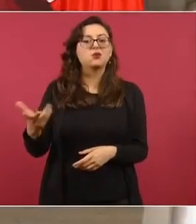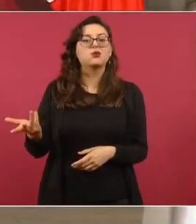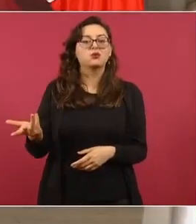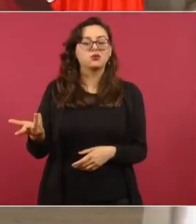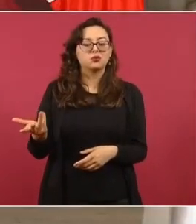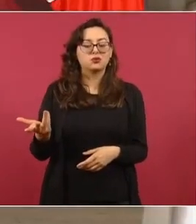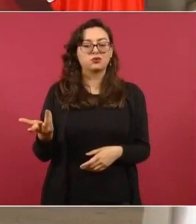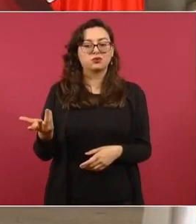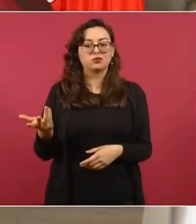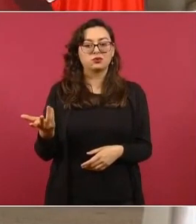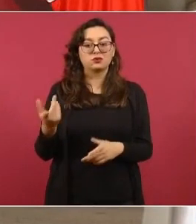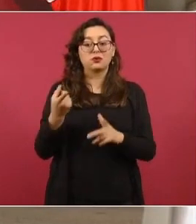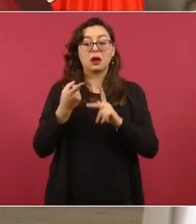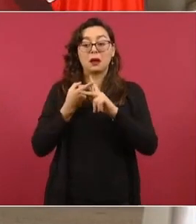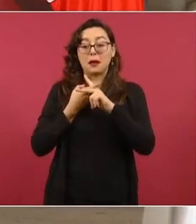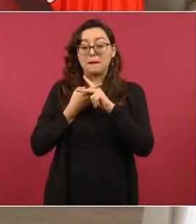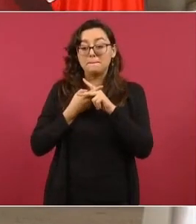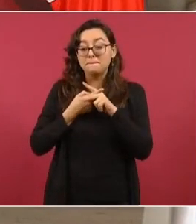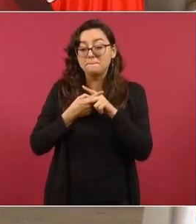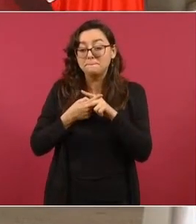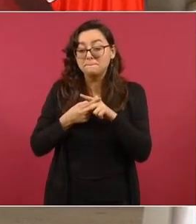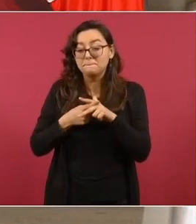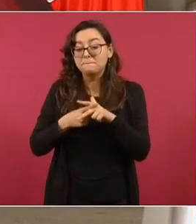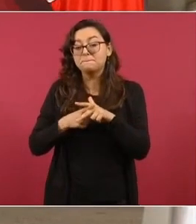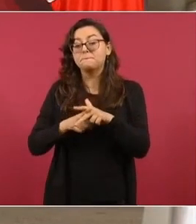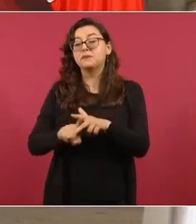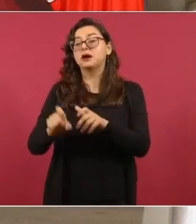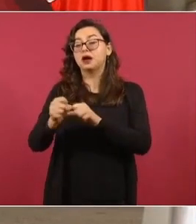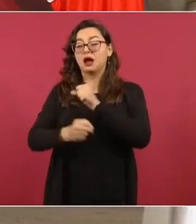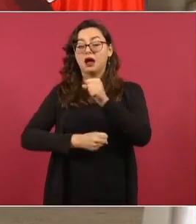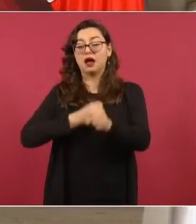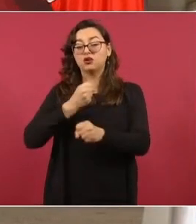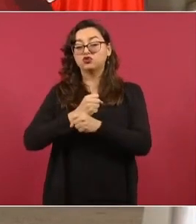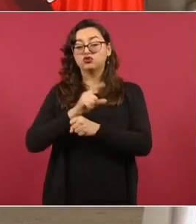a darse a conocer a principios de los 70.